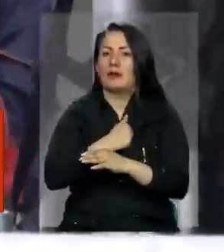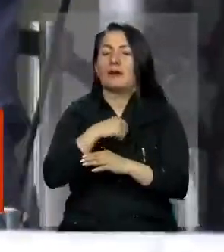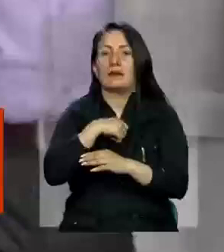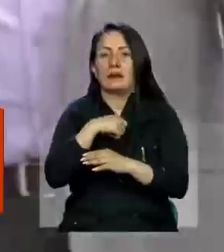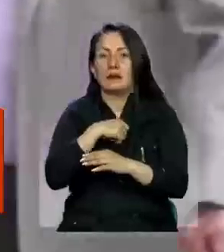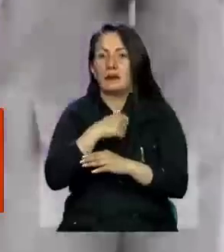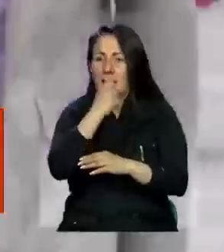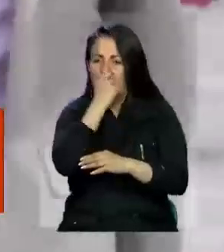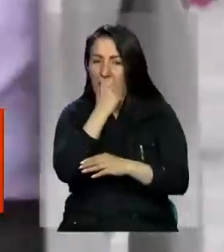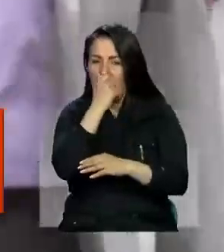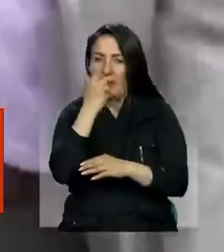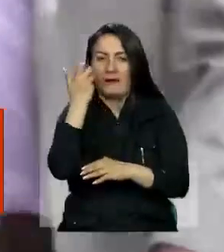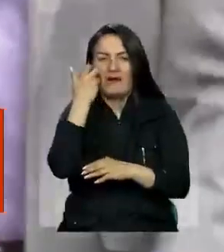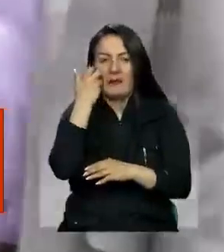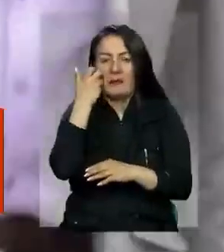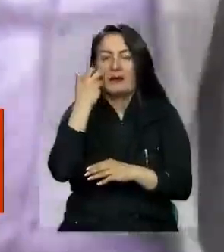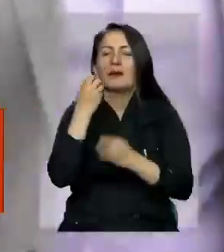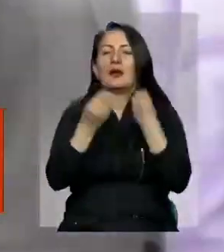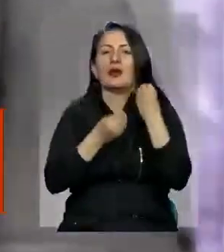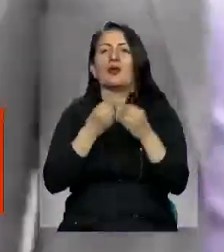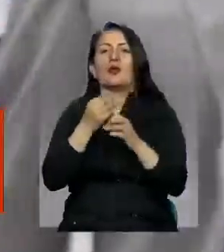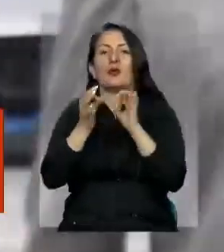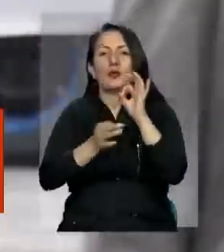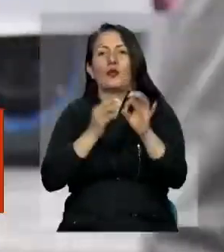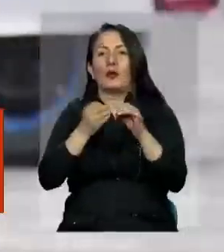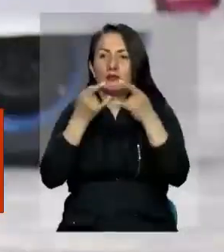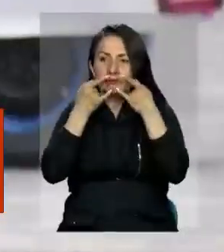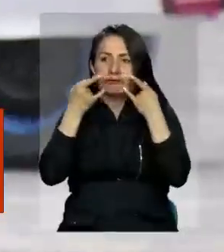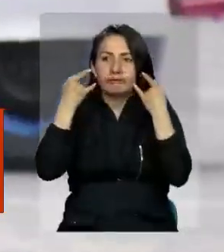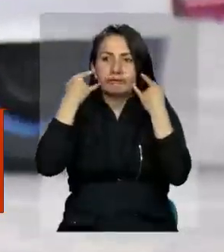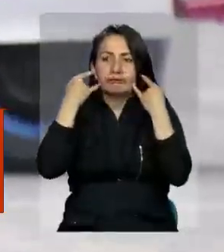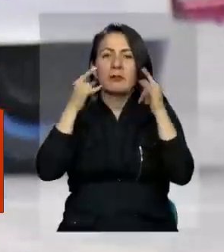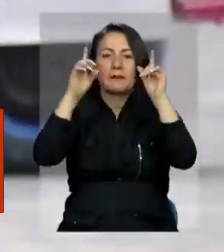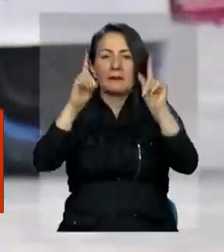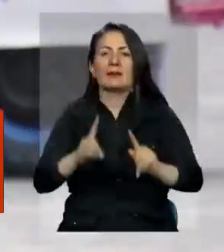síntomas de enfermedad respiratoria y comorbilidades.